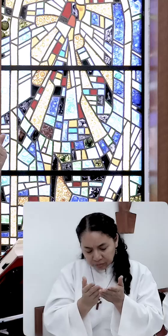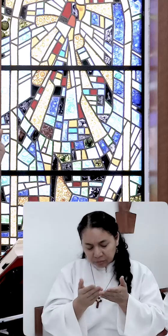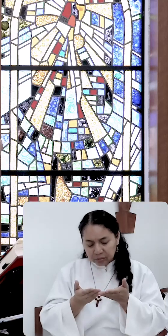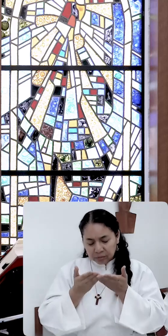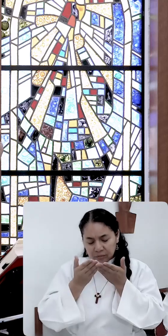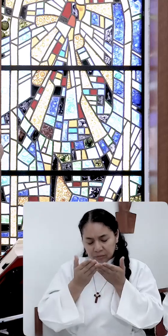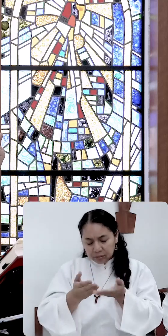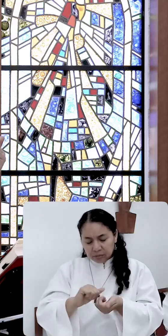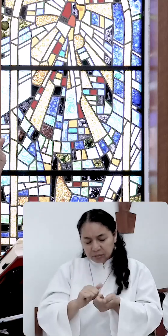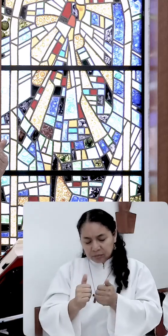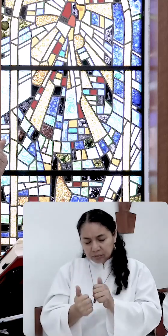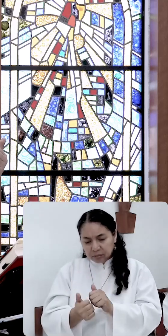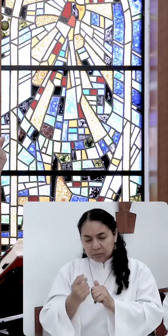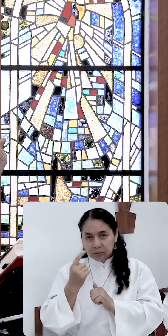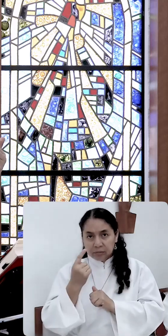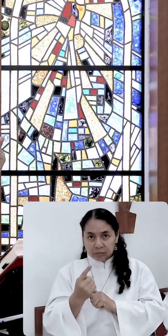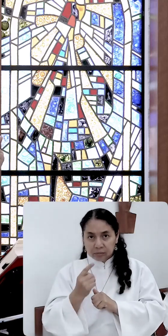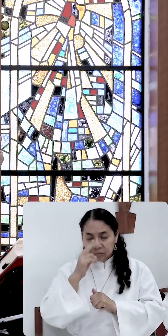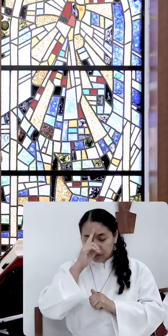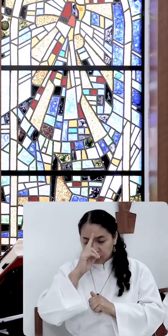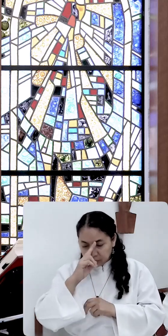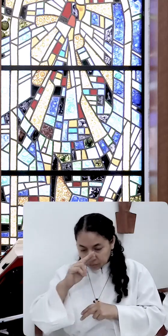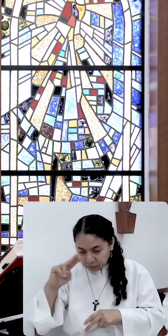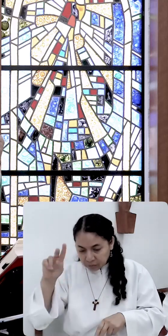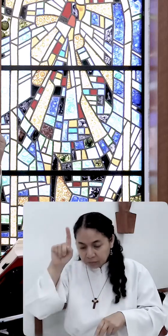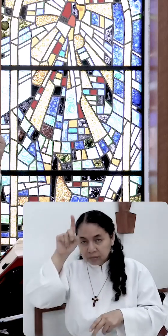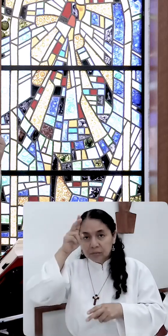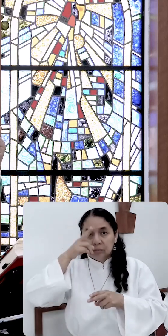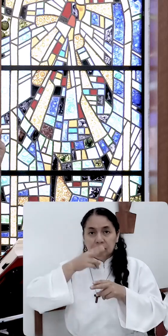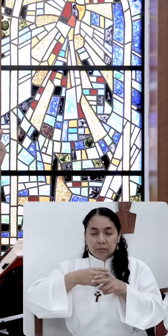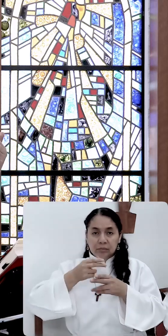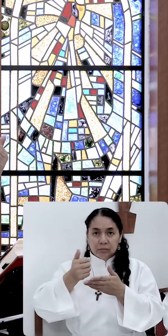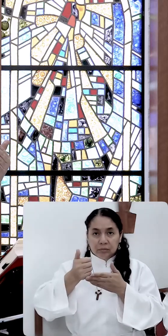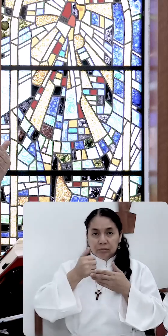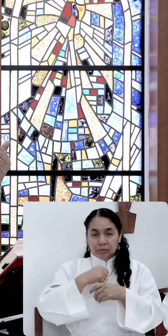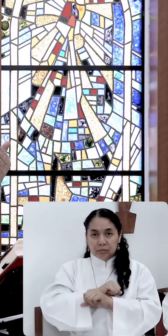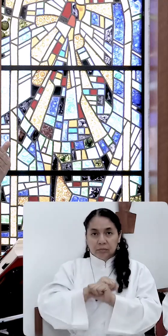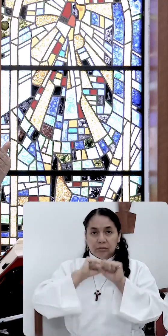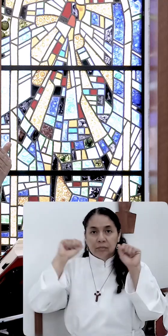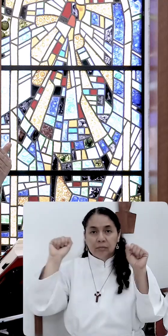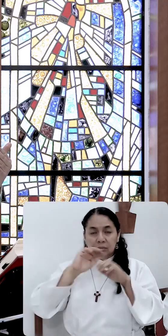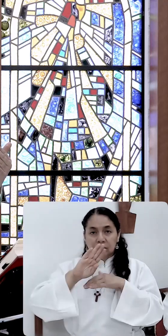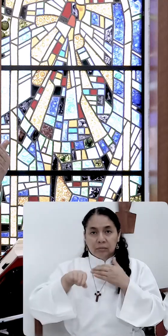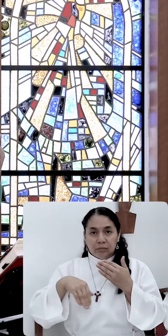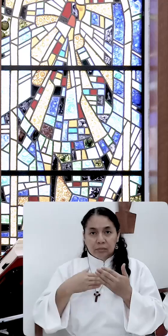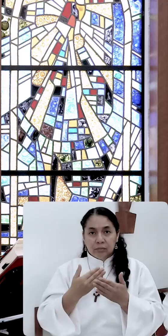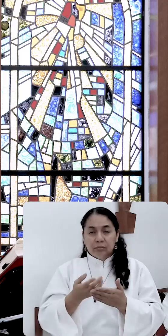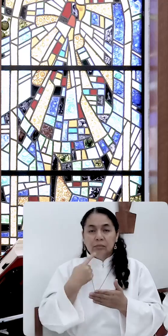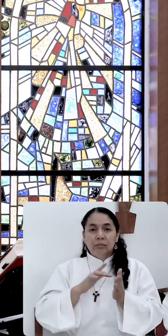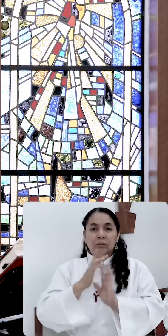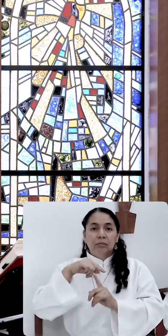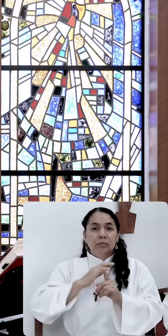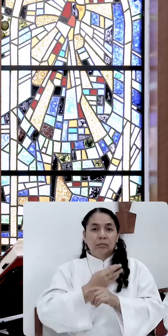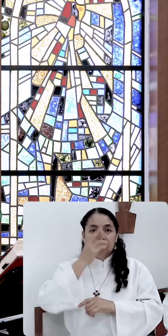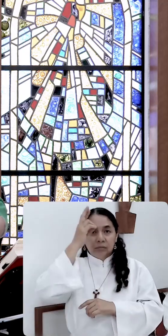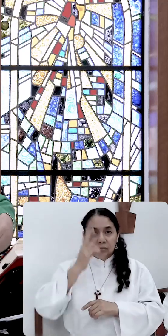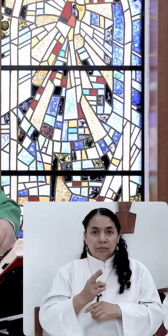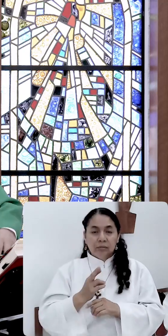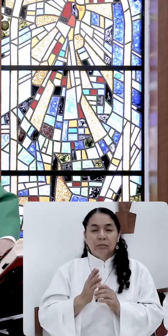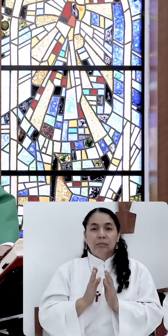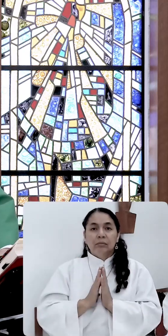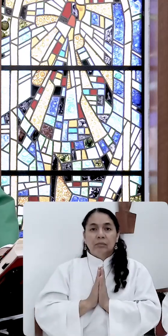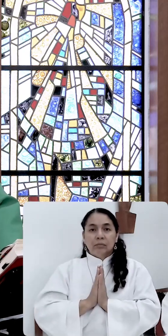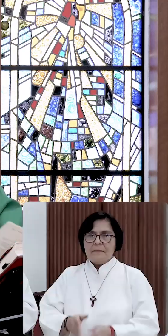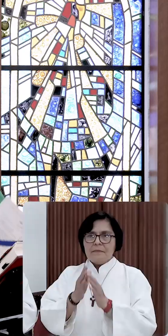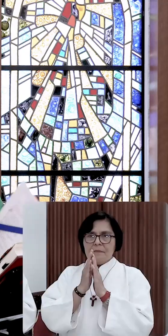que ofrece cada uno en honor de tu nombre sirva para la salvación de todos. Por Jesucristo nuestro